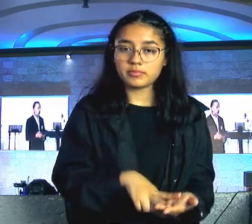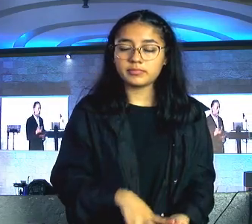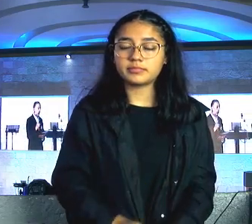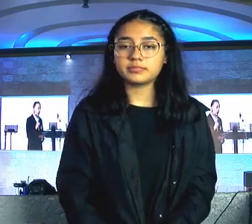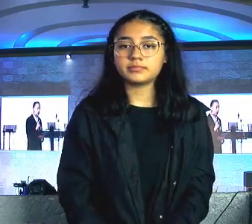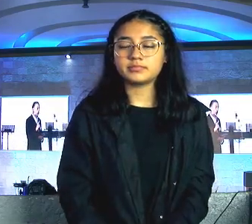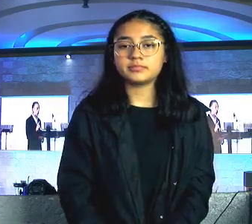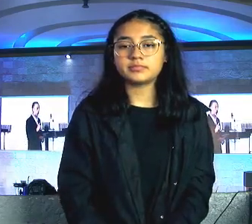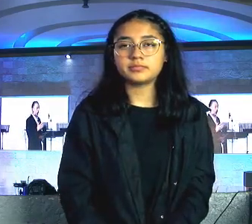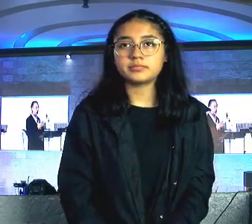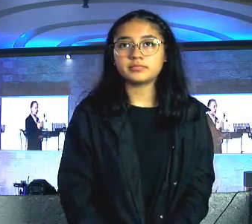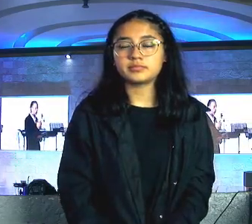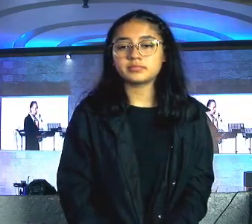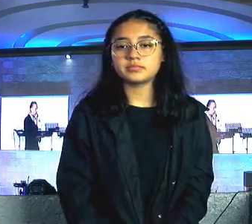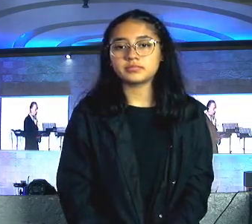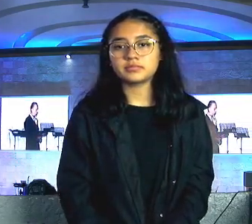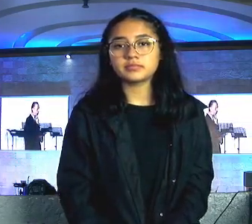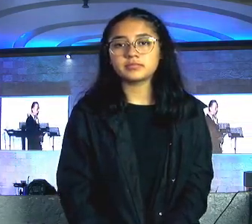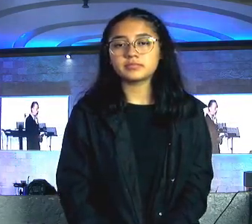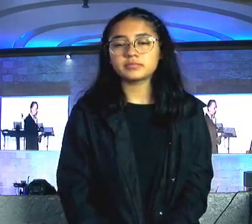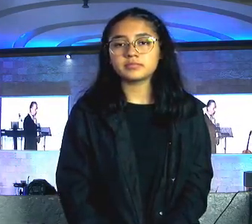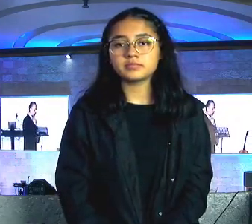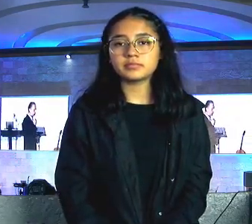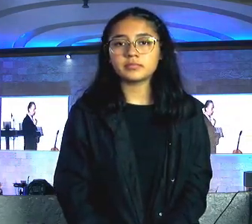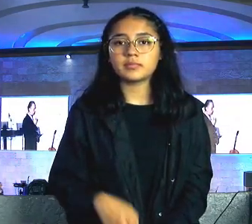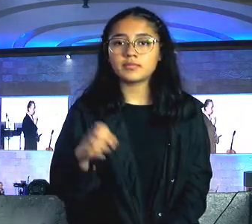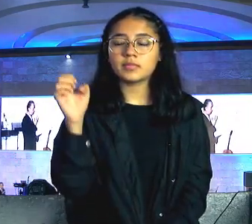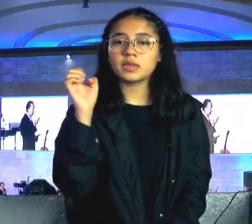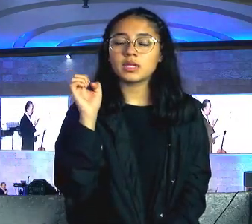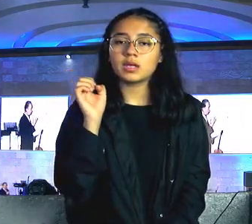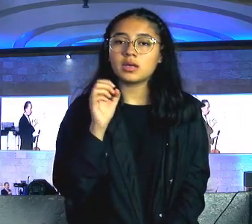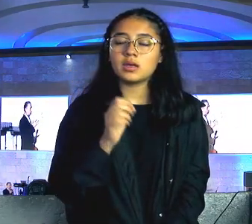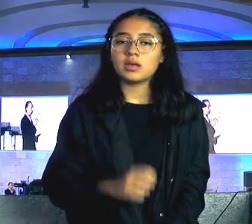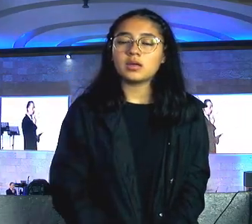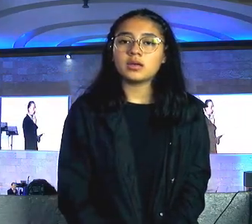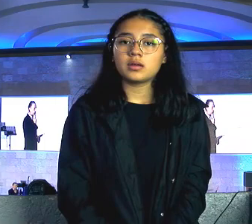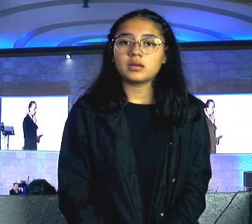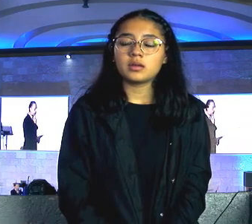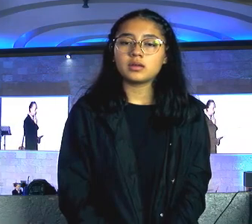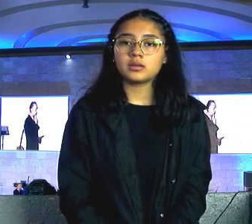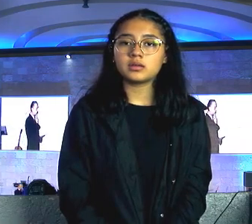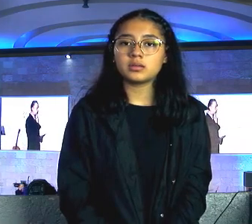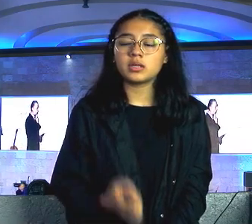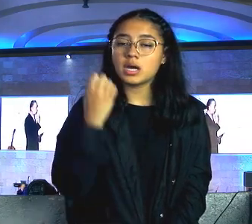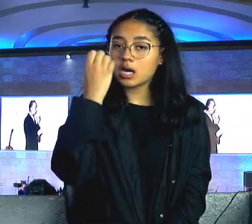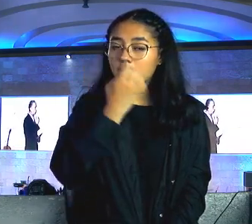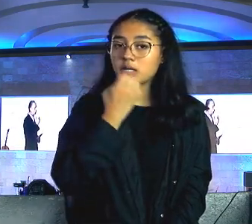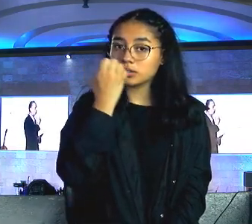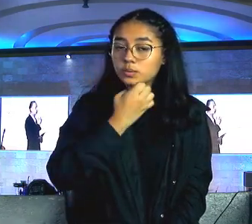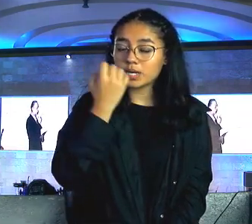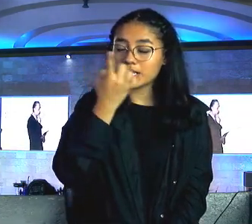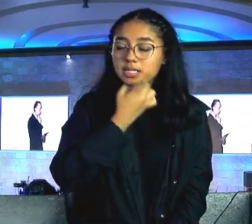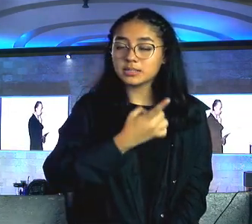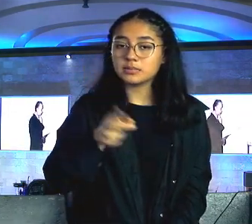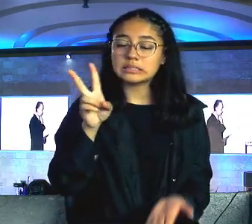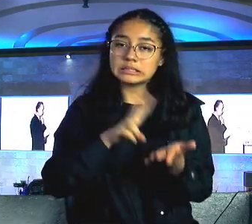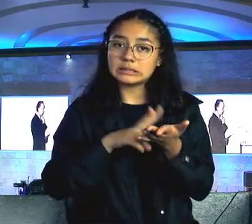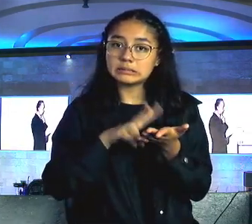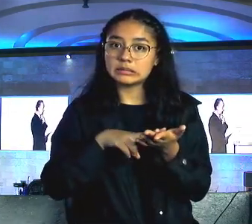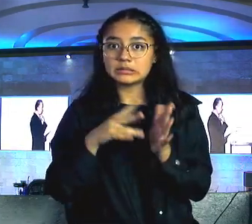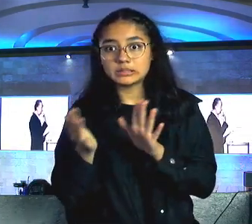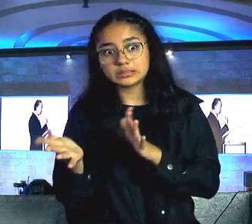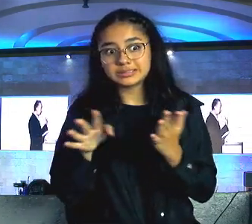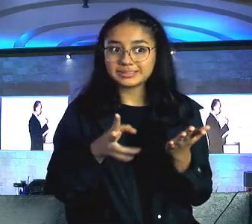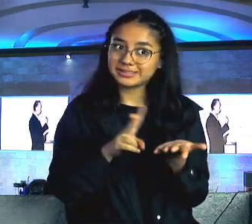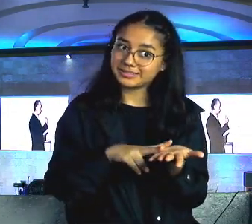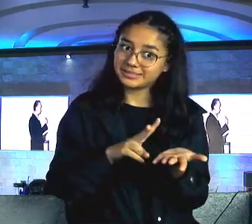Un verdadero valor. Hace rato decíamos en el colegio, hay de valores a valores. Oye, hoy hay muchos colegios que dicen,